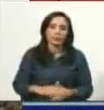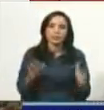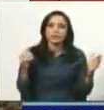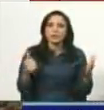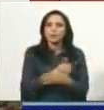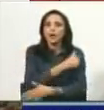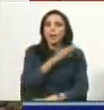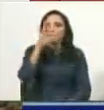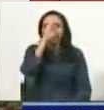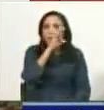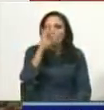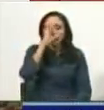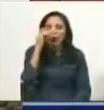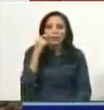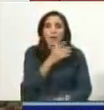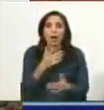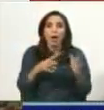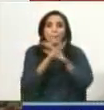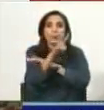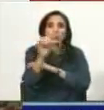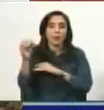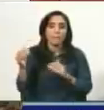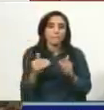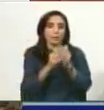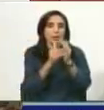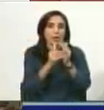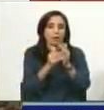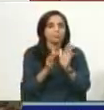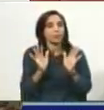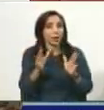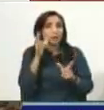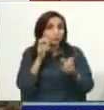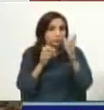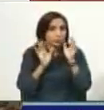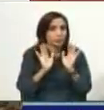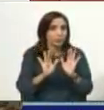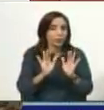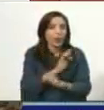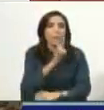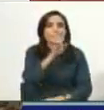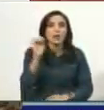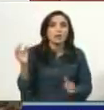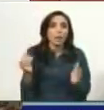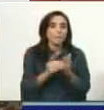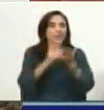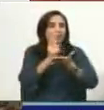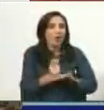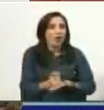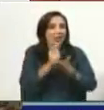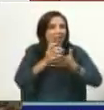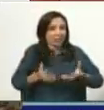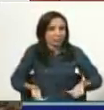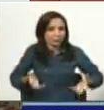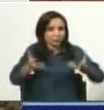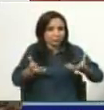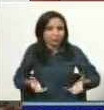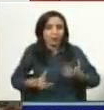llegó. Son 20.000, escuchen, 20.000 toneladas de